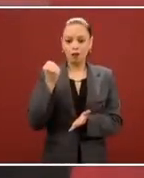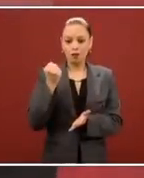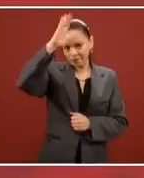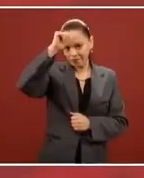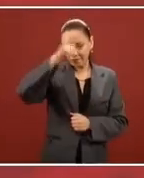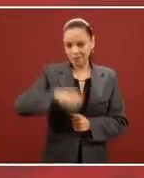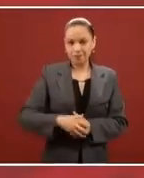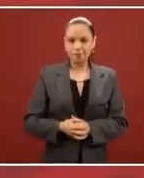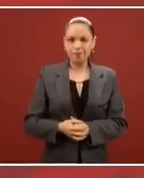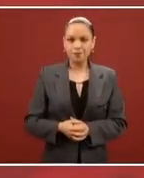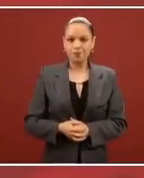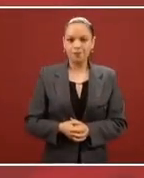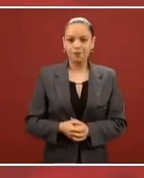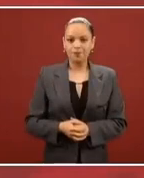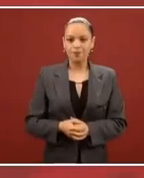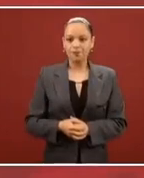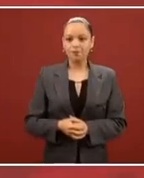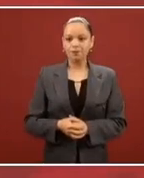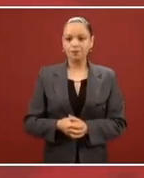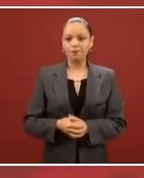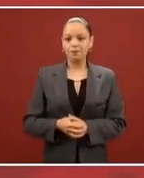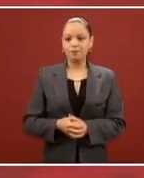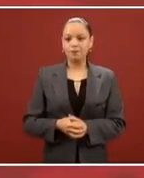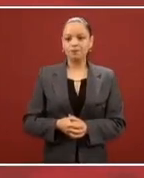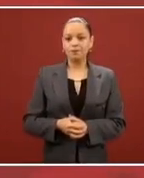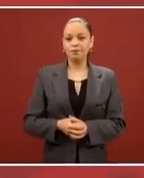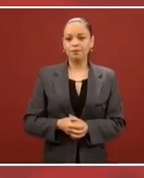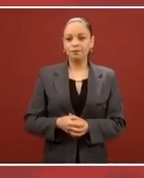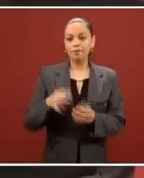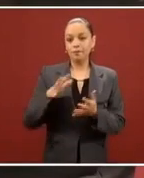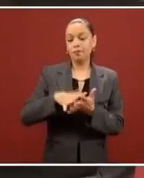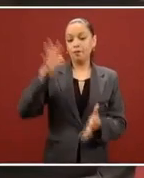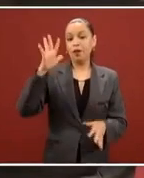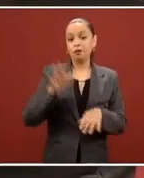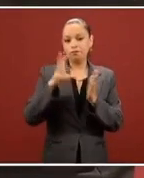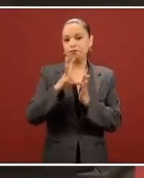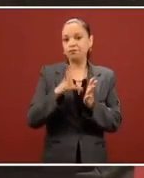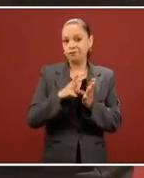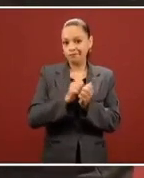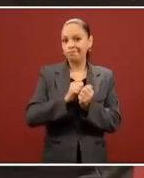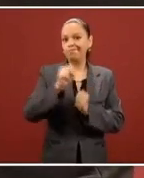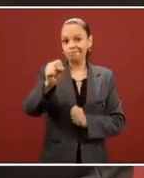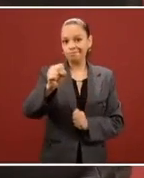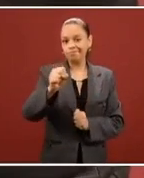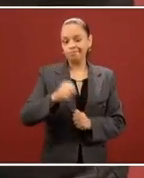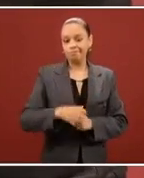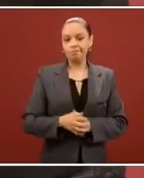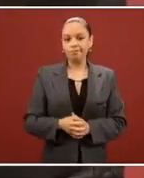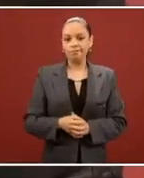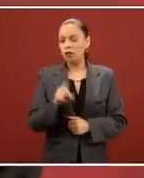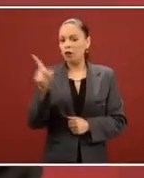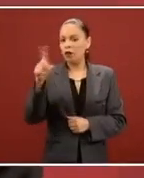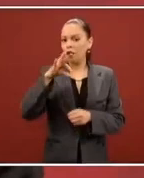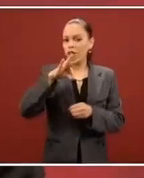mayoría, 2/3 partes, porque es reforma constitucional. Solamente no